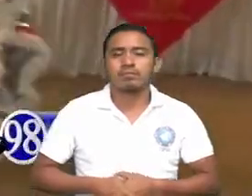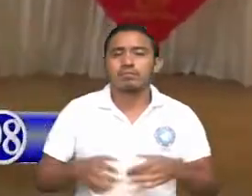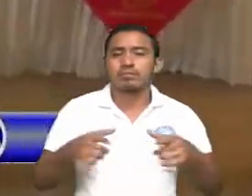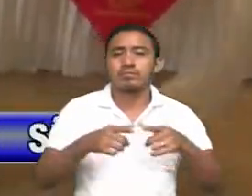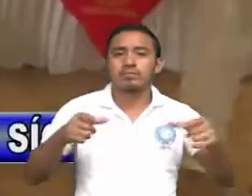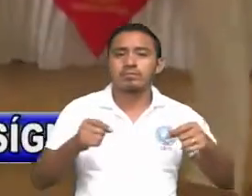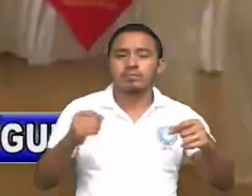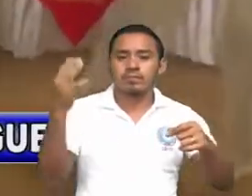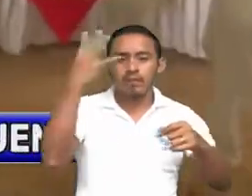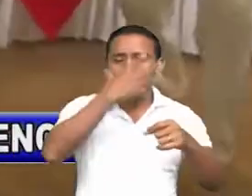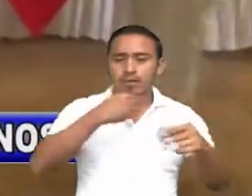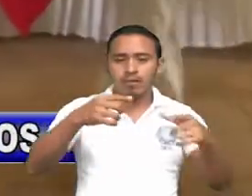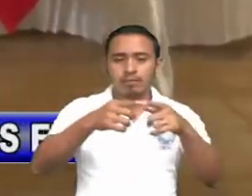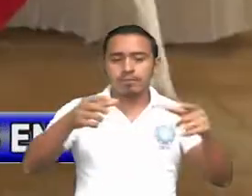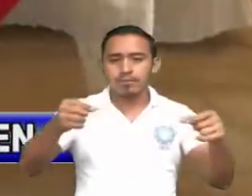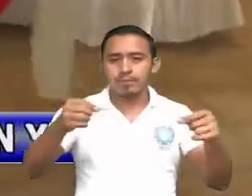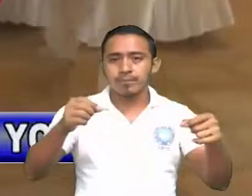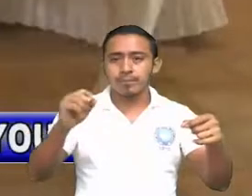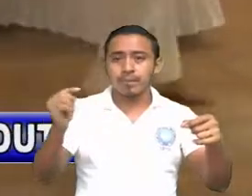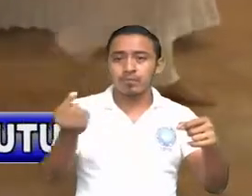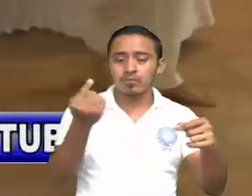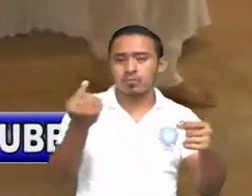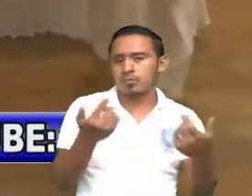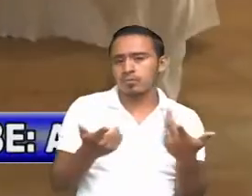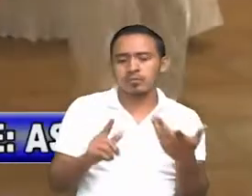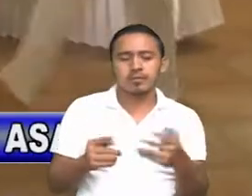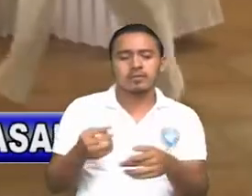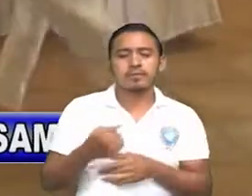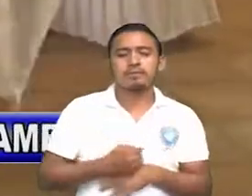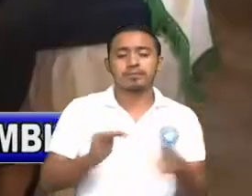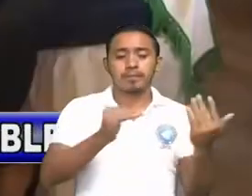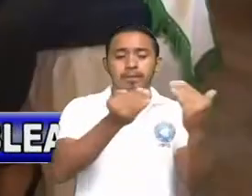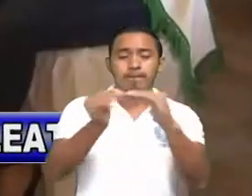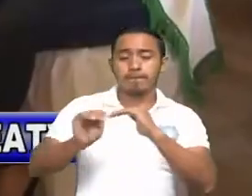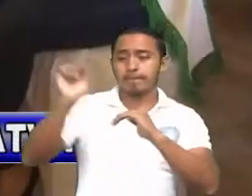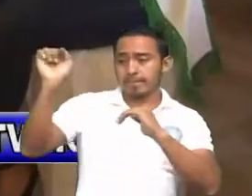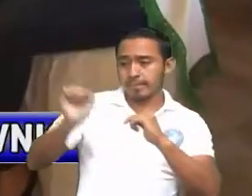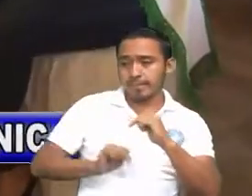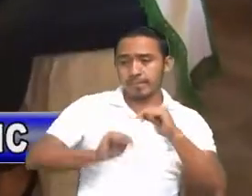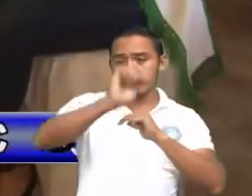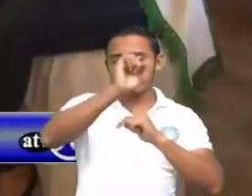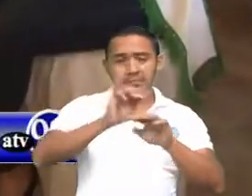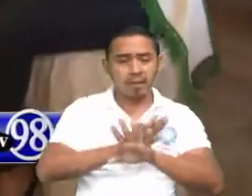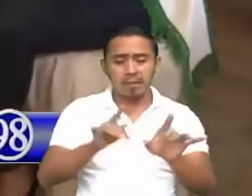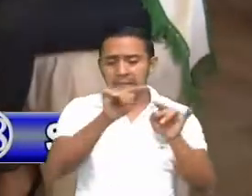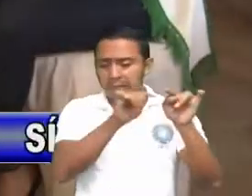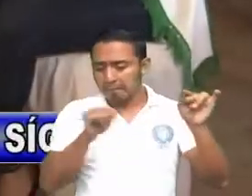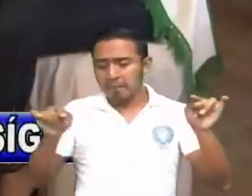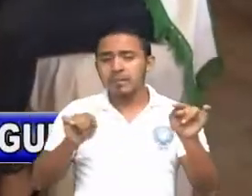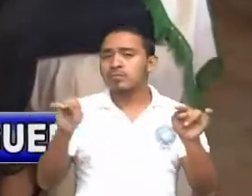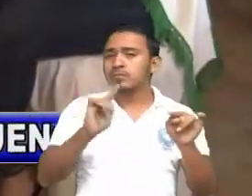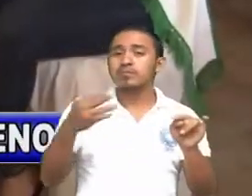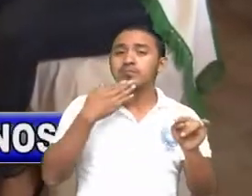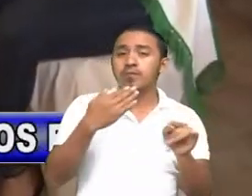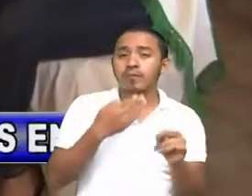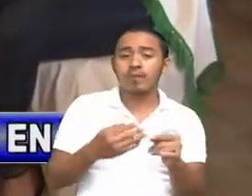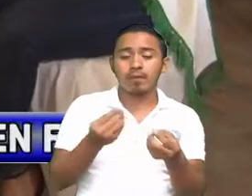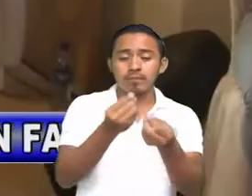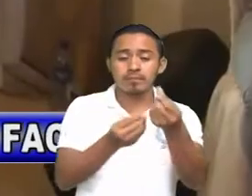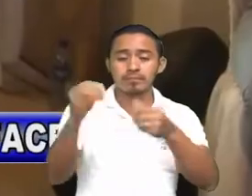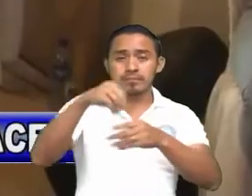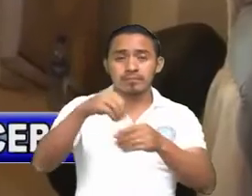Managua, linda Managua, ahora no es una ciudad de paso para los turistas nacionales y extranjeros, pues las buenas inversiones del